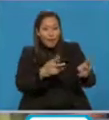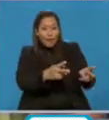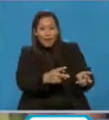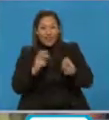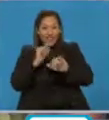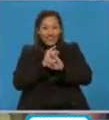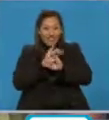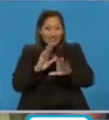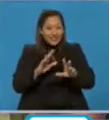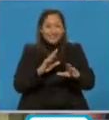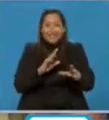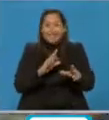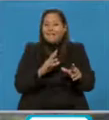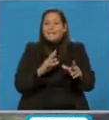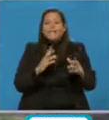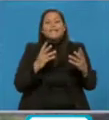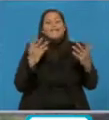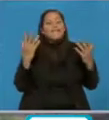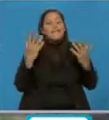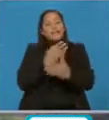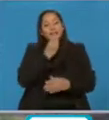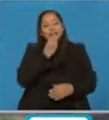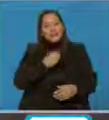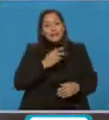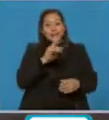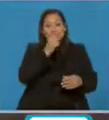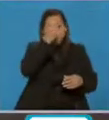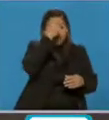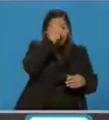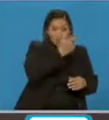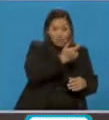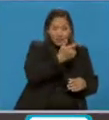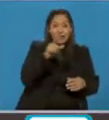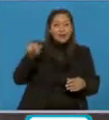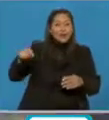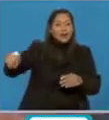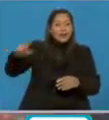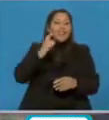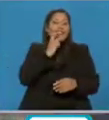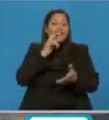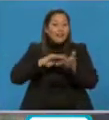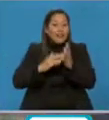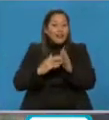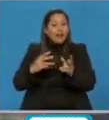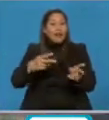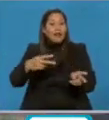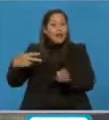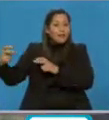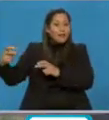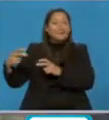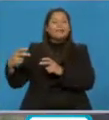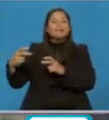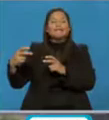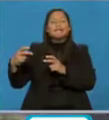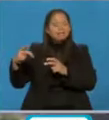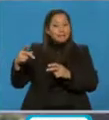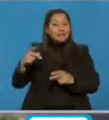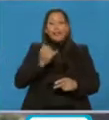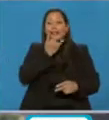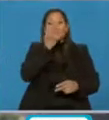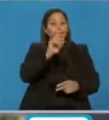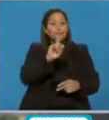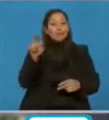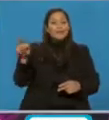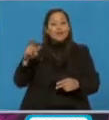información. pues sí. Era lo que te iba a Entonces, decir. si tenemos medio relacionado Bitcoin con los malosos digitales, no estamos equivocados porque lo están utilizando